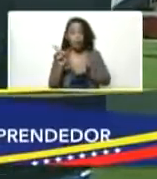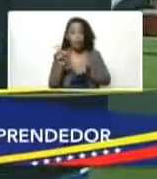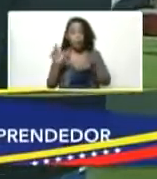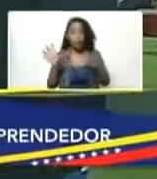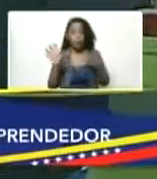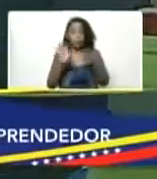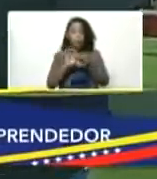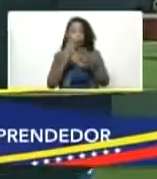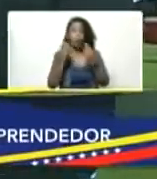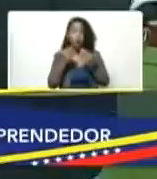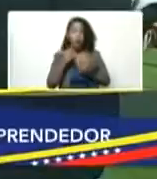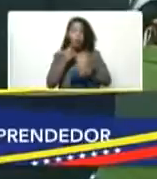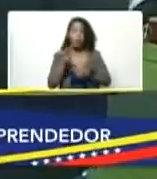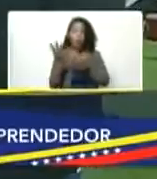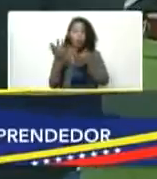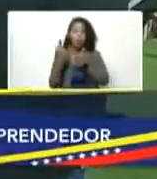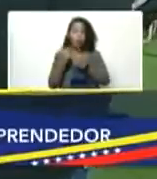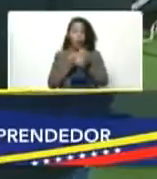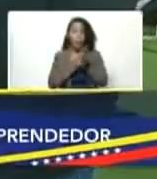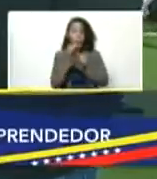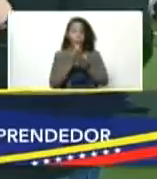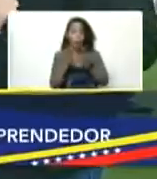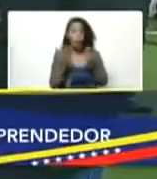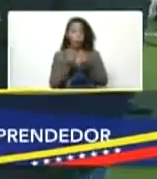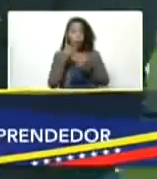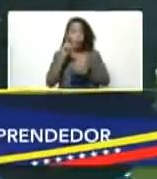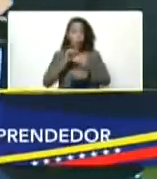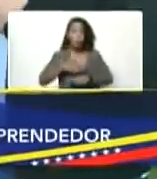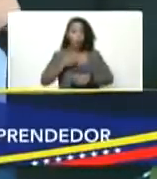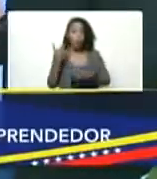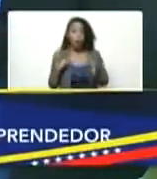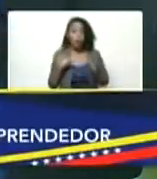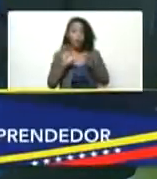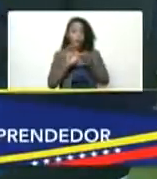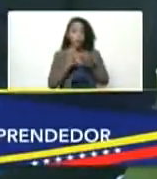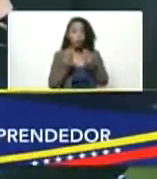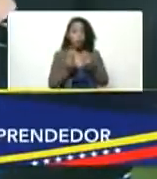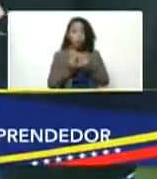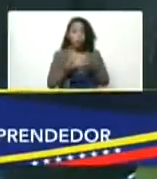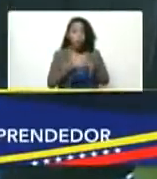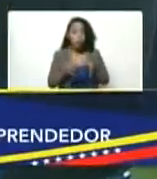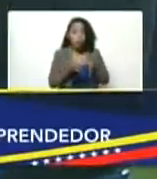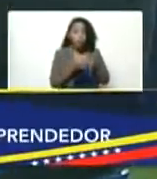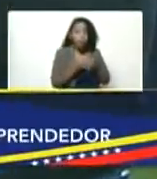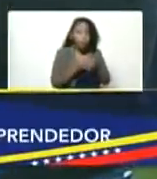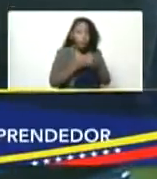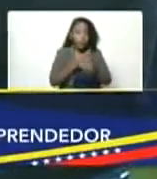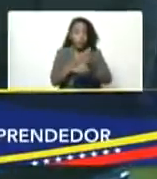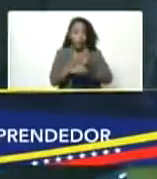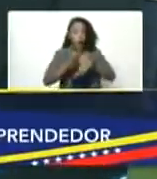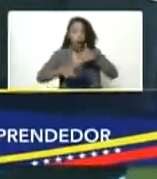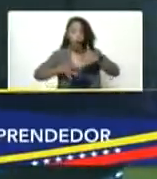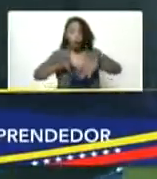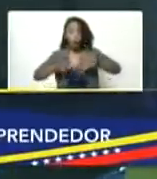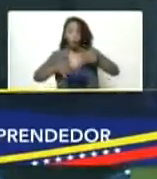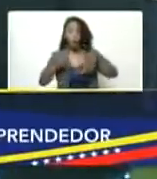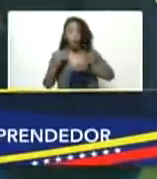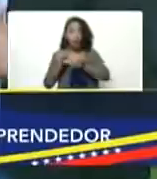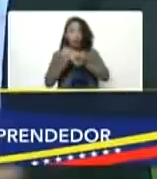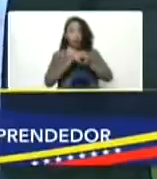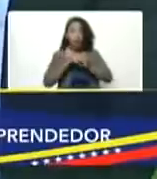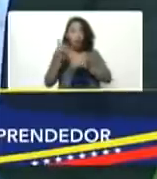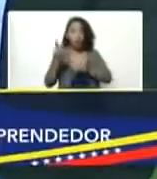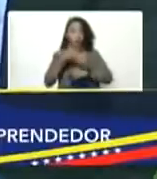unirlos, porque muchos nos han dicho de que emprender juntos también les da una posibilidad de unirse, de agruparse, de ir en actividades comunes,